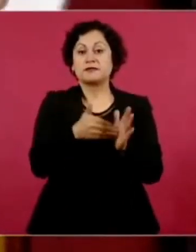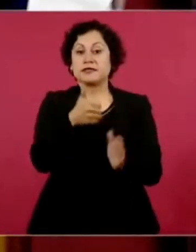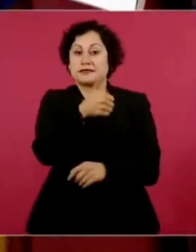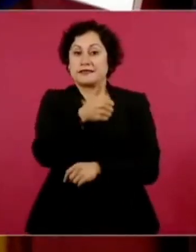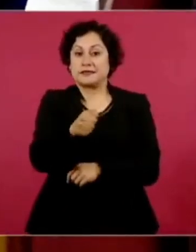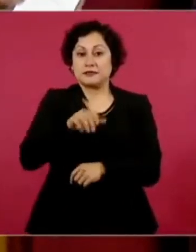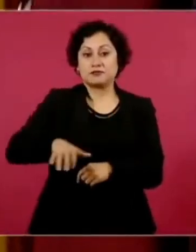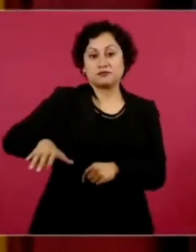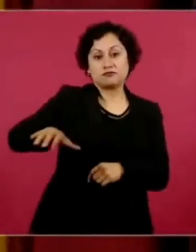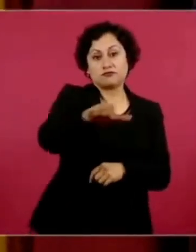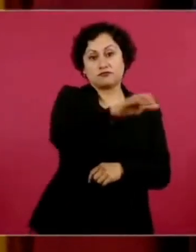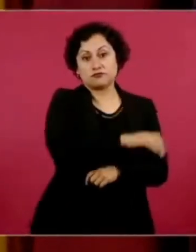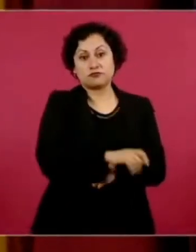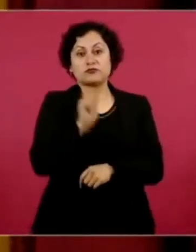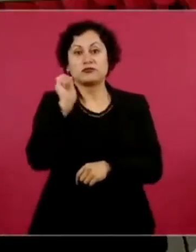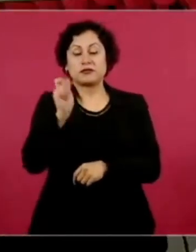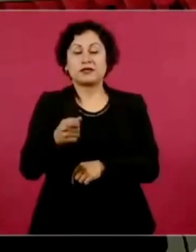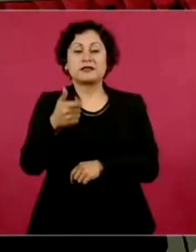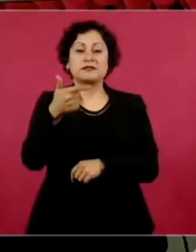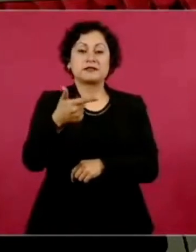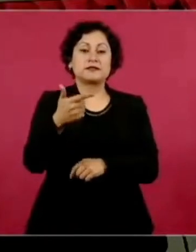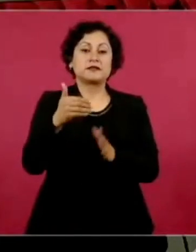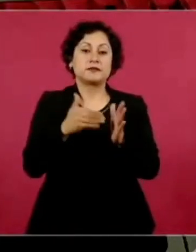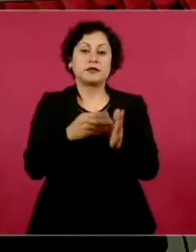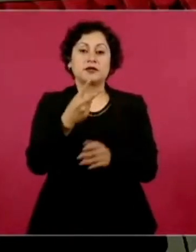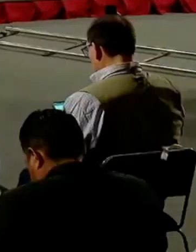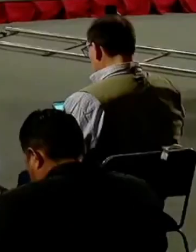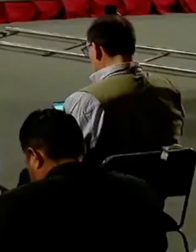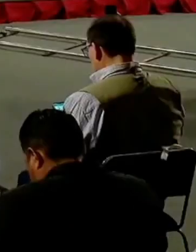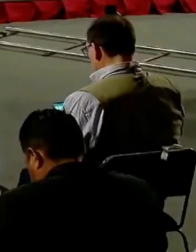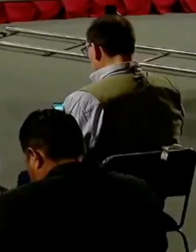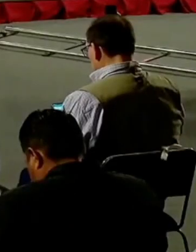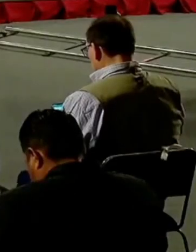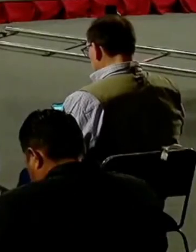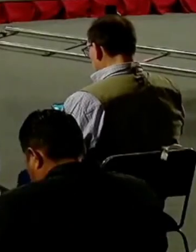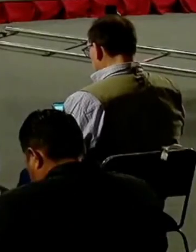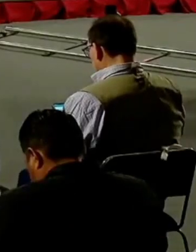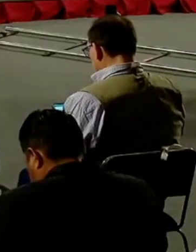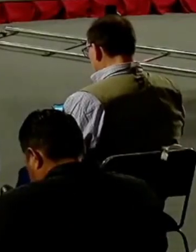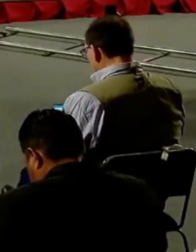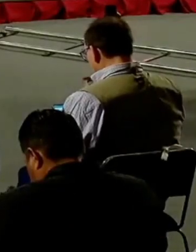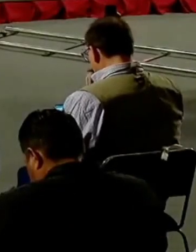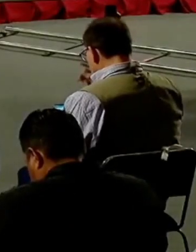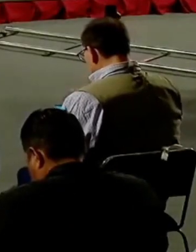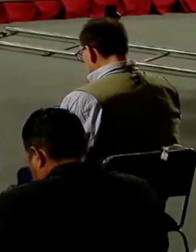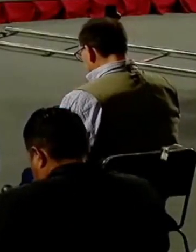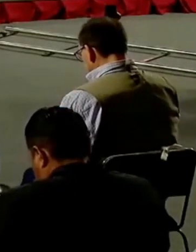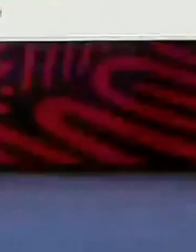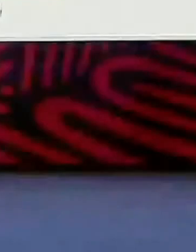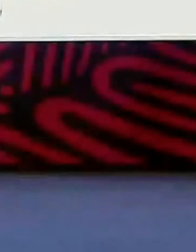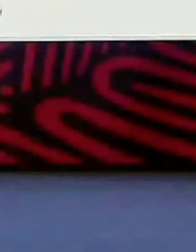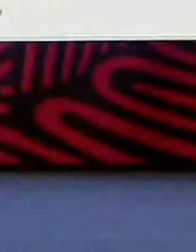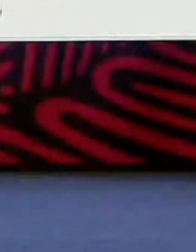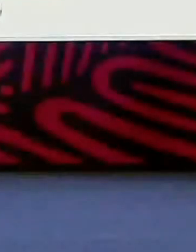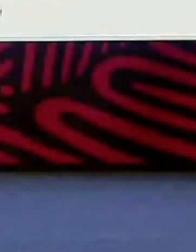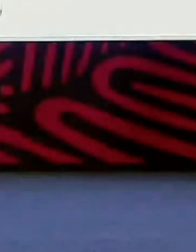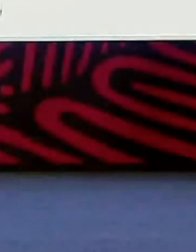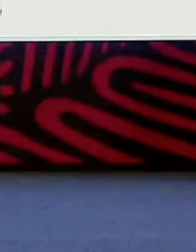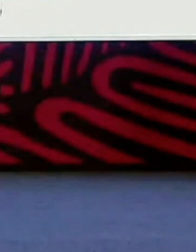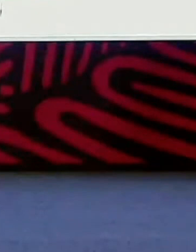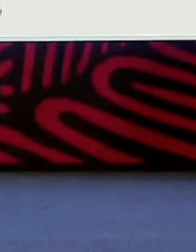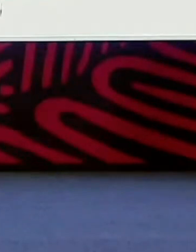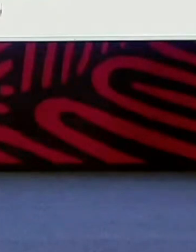salud. 7,257 millones de pesos en ellos, fueron 6,128 millones de pesos